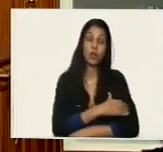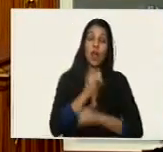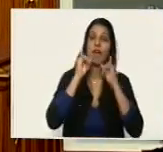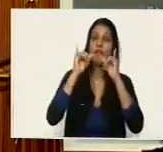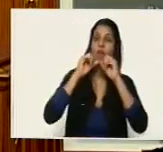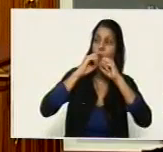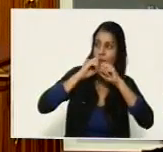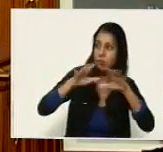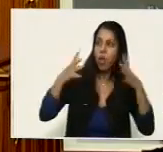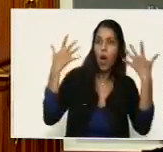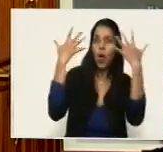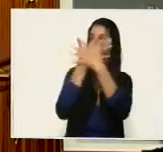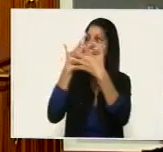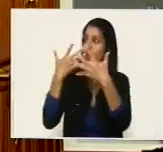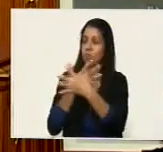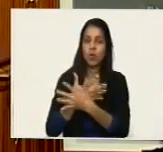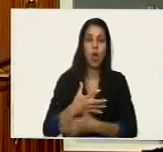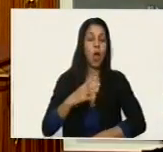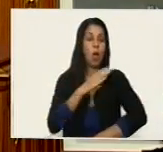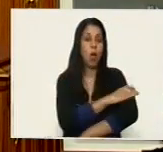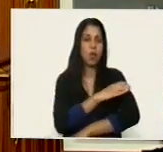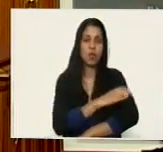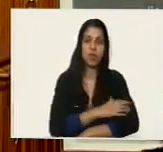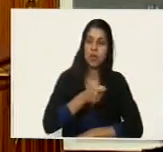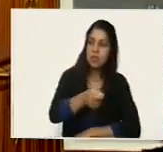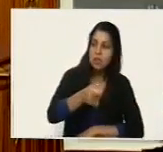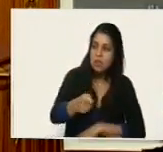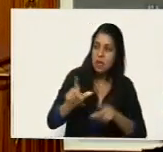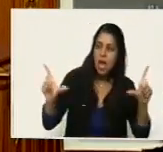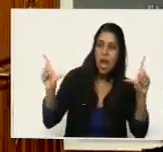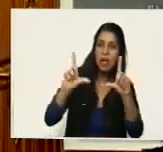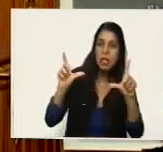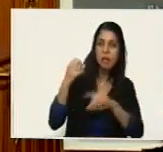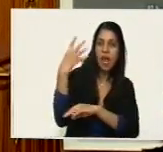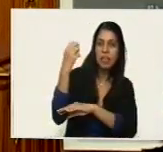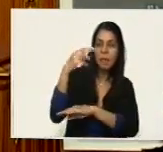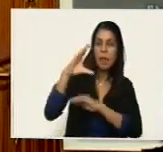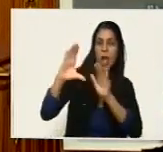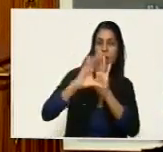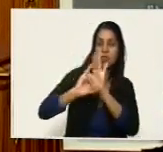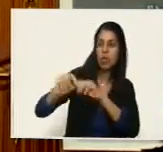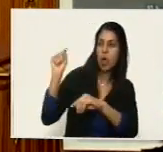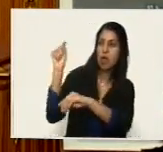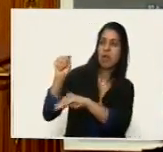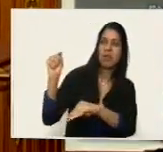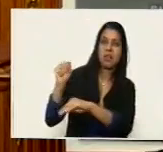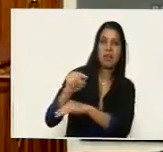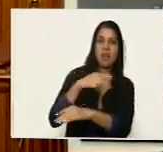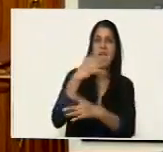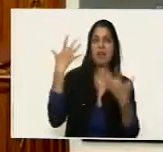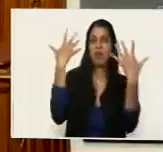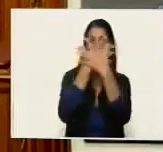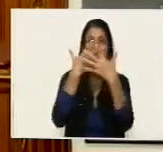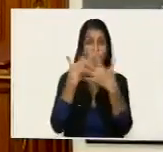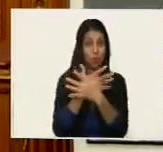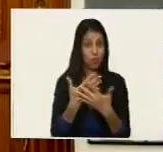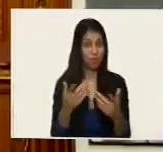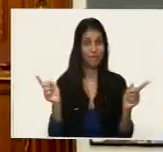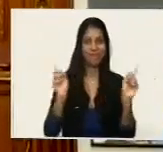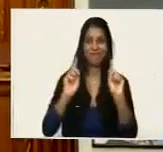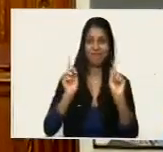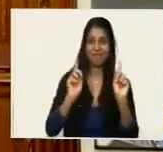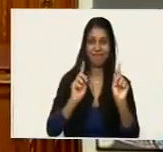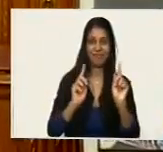está atacando a la Asamblea Nacional Constituyente, se desvirtúe el rol que nosotros jugamos aquí. Y